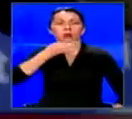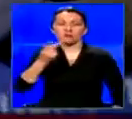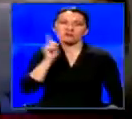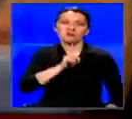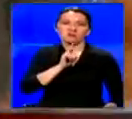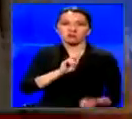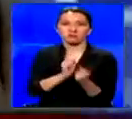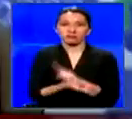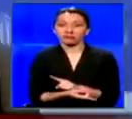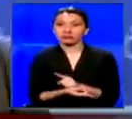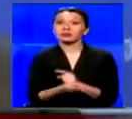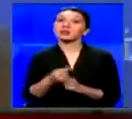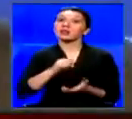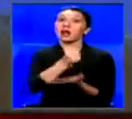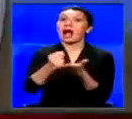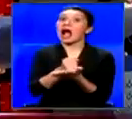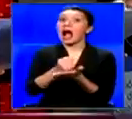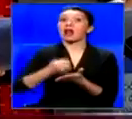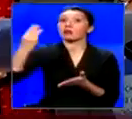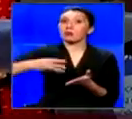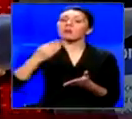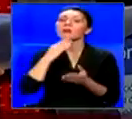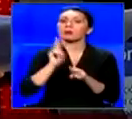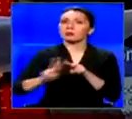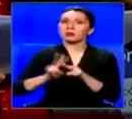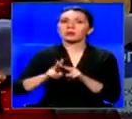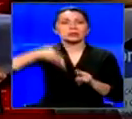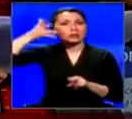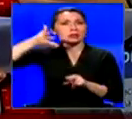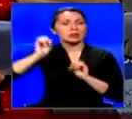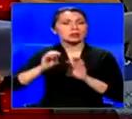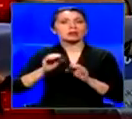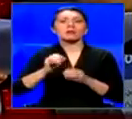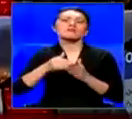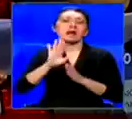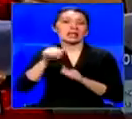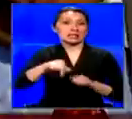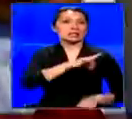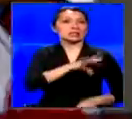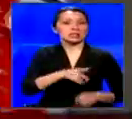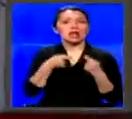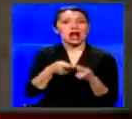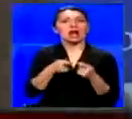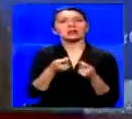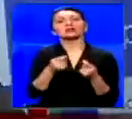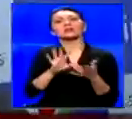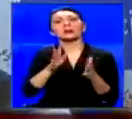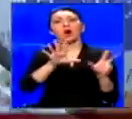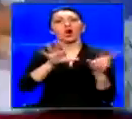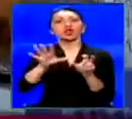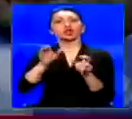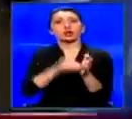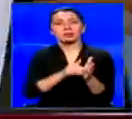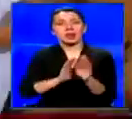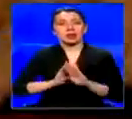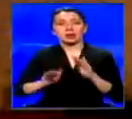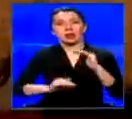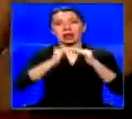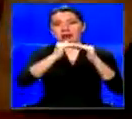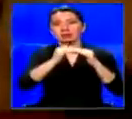Asociación de Municipalidades también organizan seminarios y capacitaciones, pero la mayoría en Chile y con costos que no superan los 800 mil